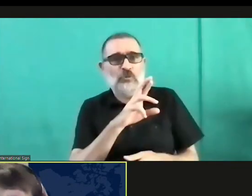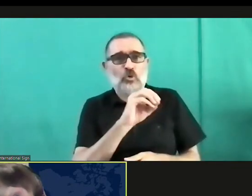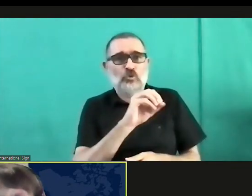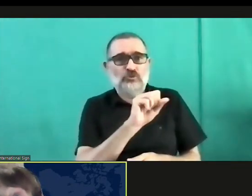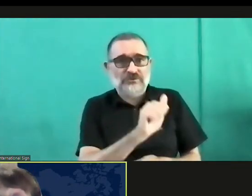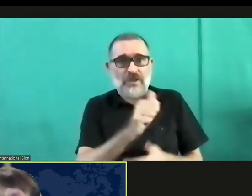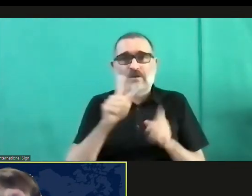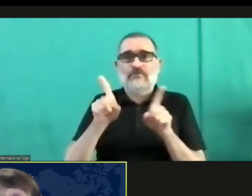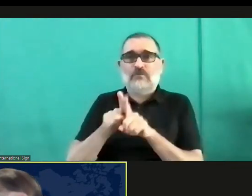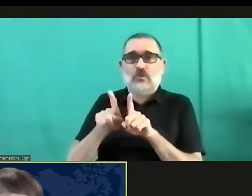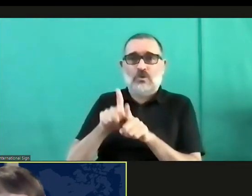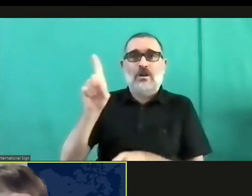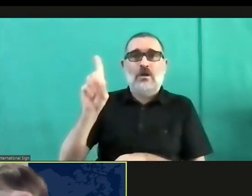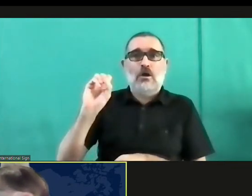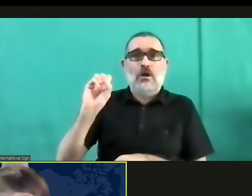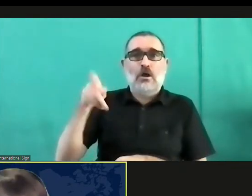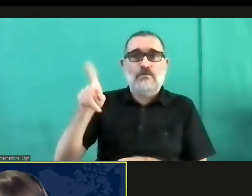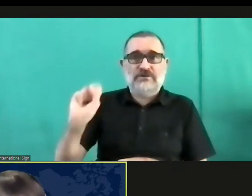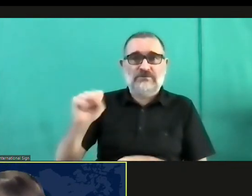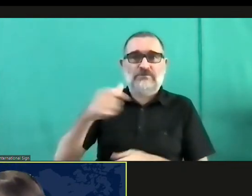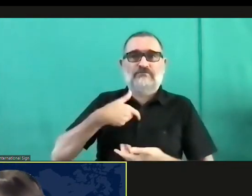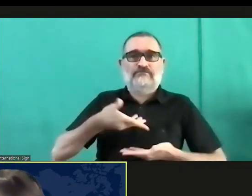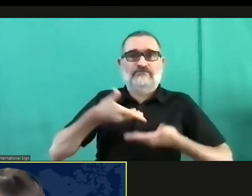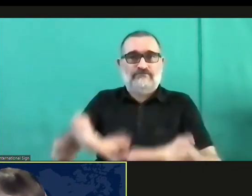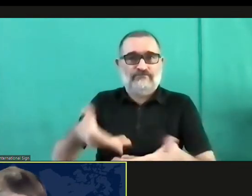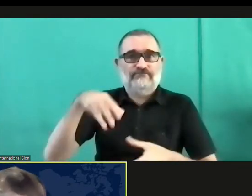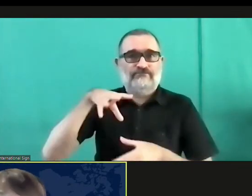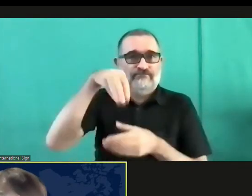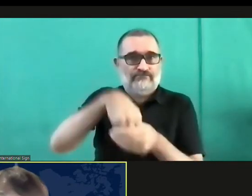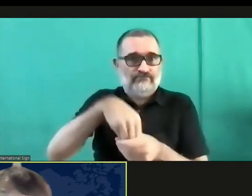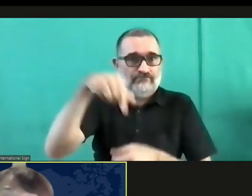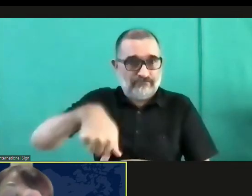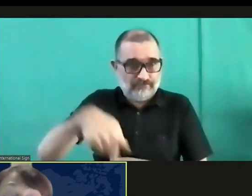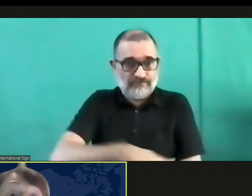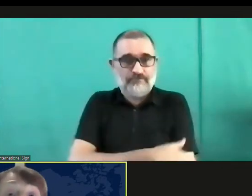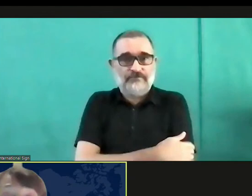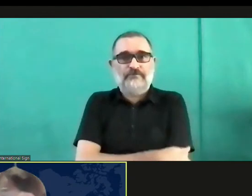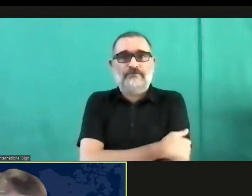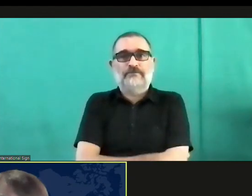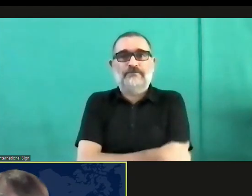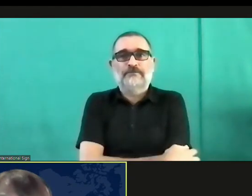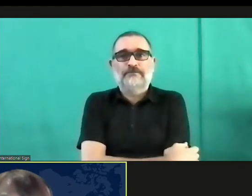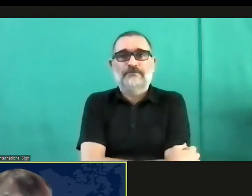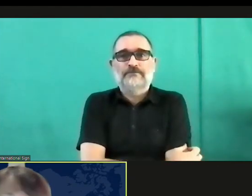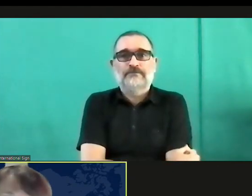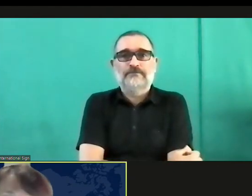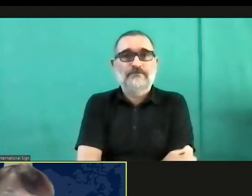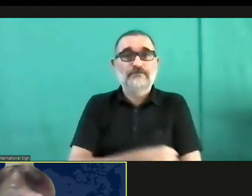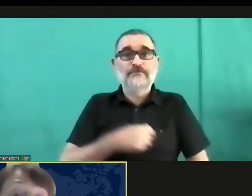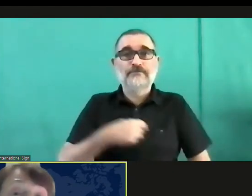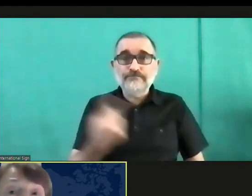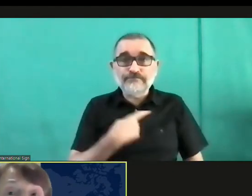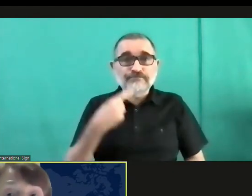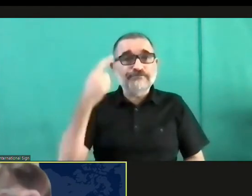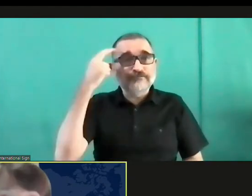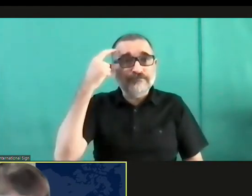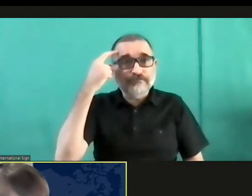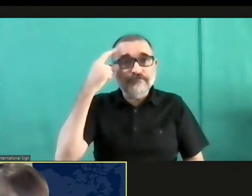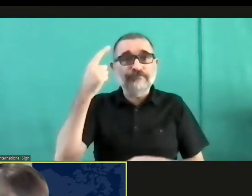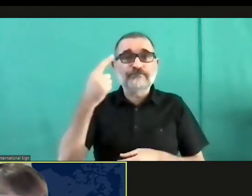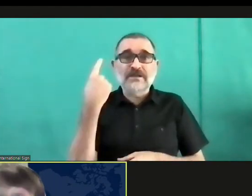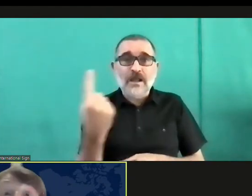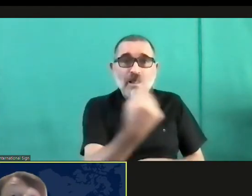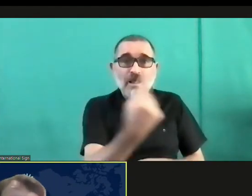cambio que ha tenido la sociedad civil durante este periodo y esta es una de las ventajas de haber llegado a